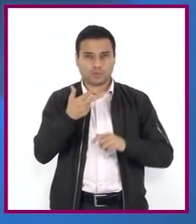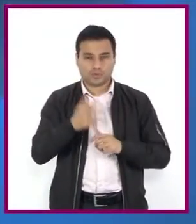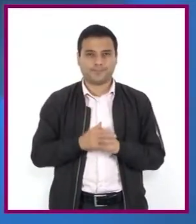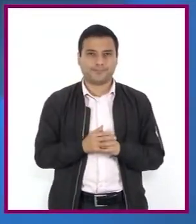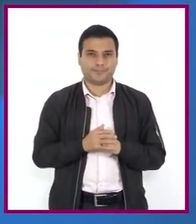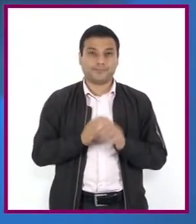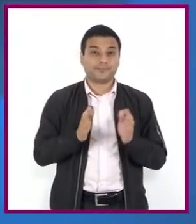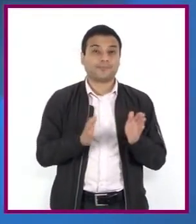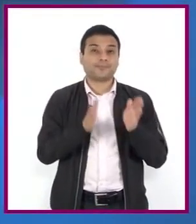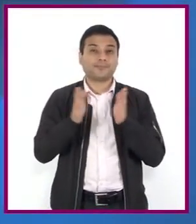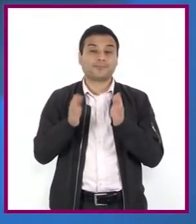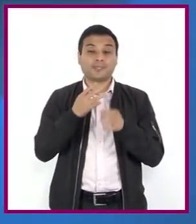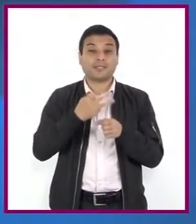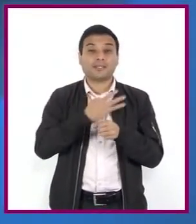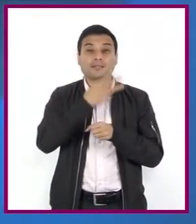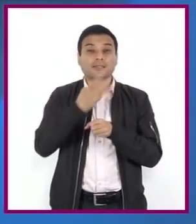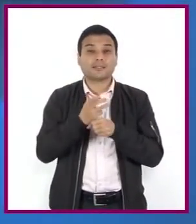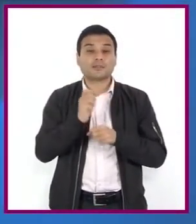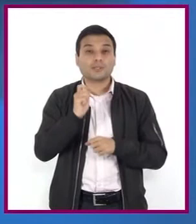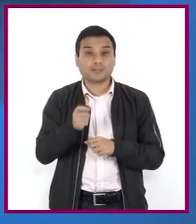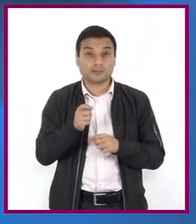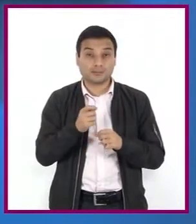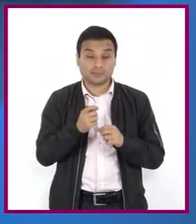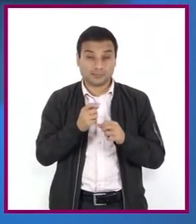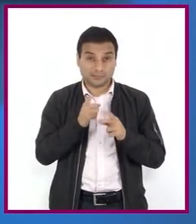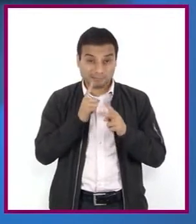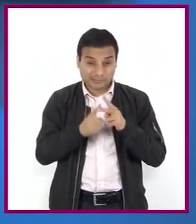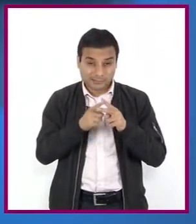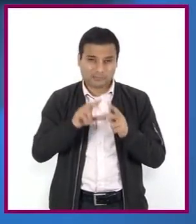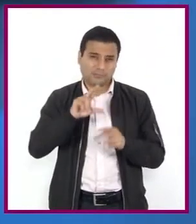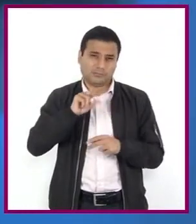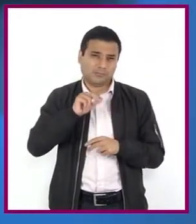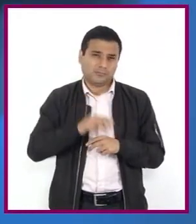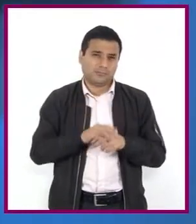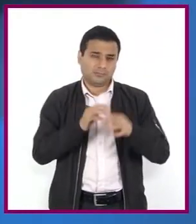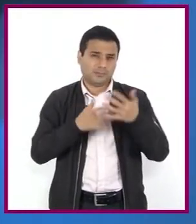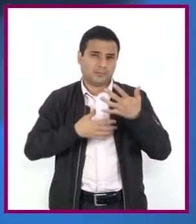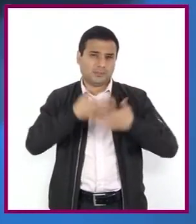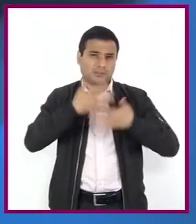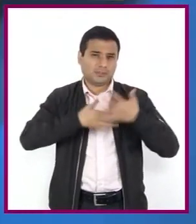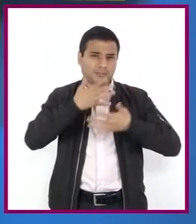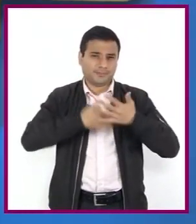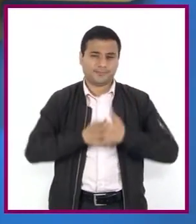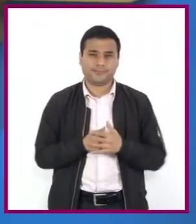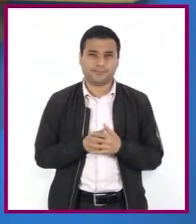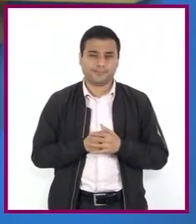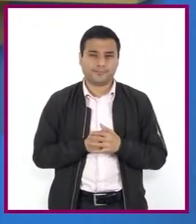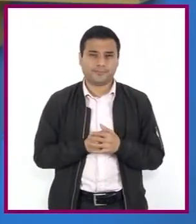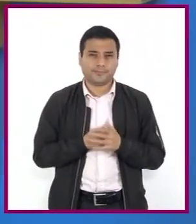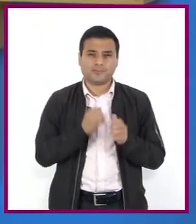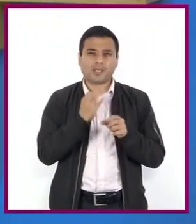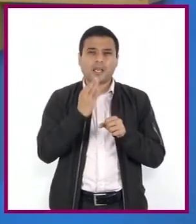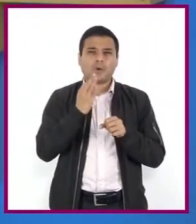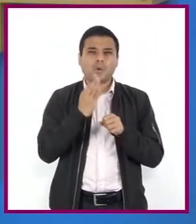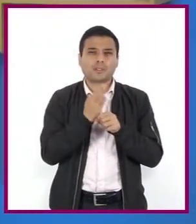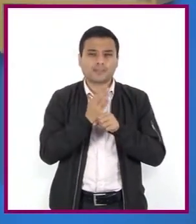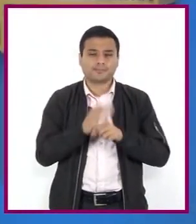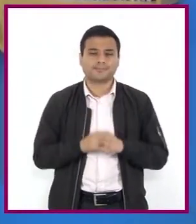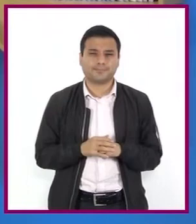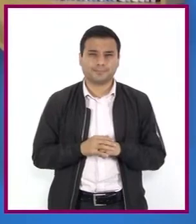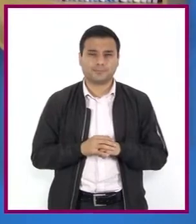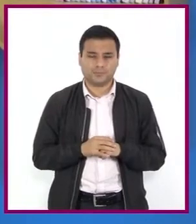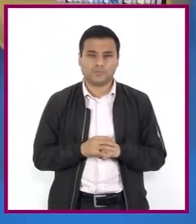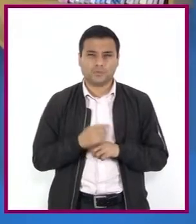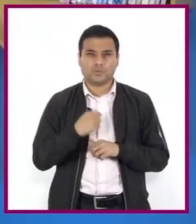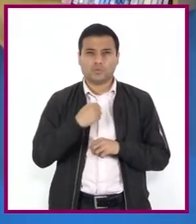no necesitamos una operación, pues es el valor constante de 15. Por única ocasión, vamos a replicar el